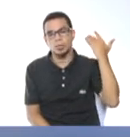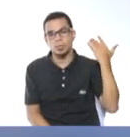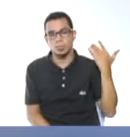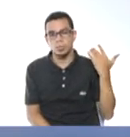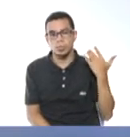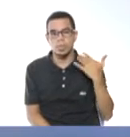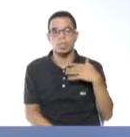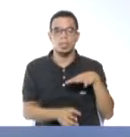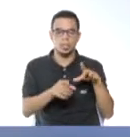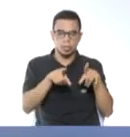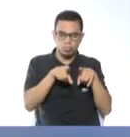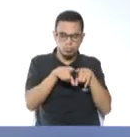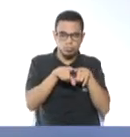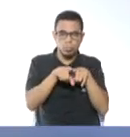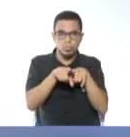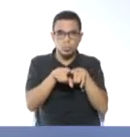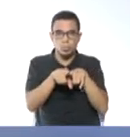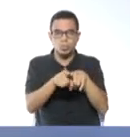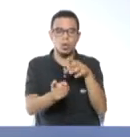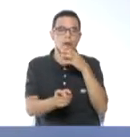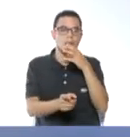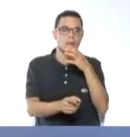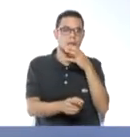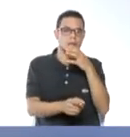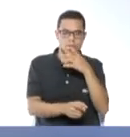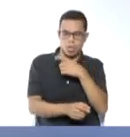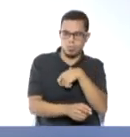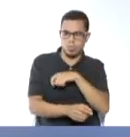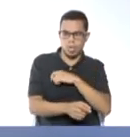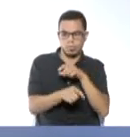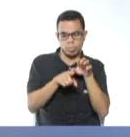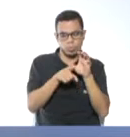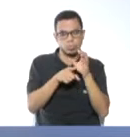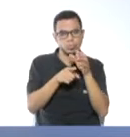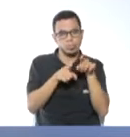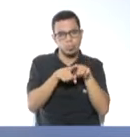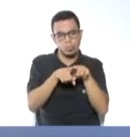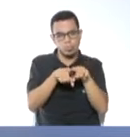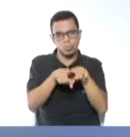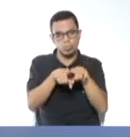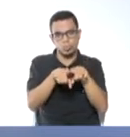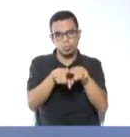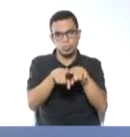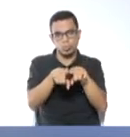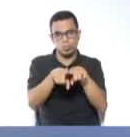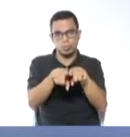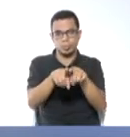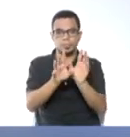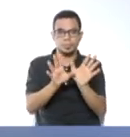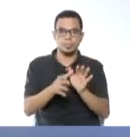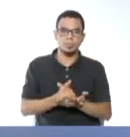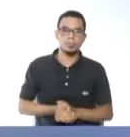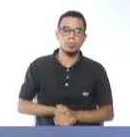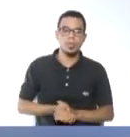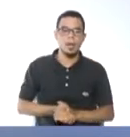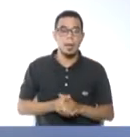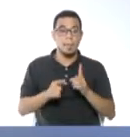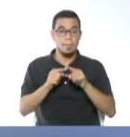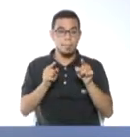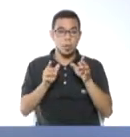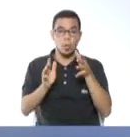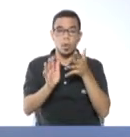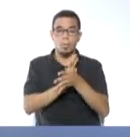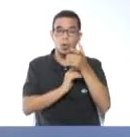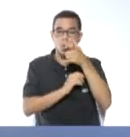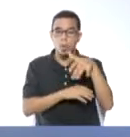idioma castellano, rige el pueblo inga y también varias culturas milenarias, como el pueblo aymara. Pero en el caso del pueblo inga,